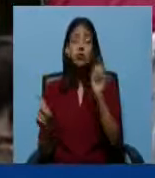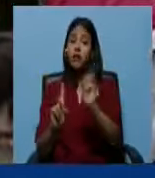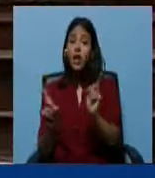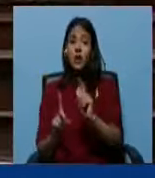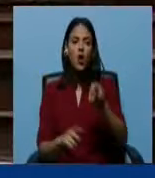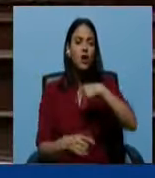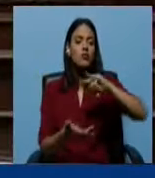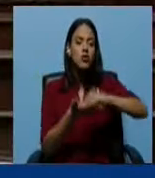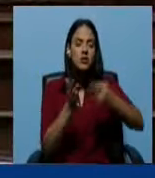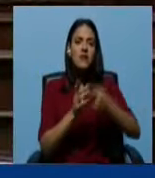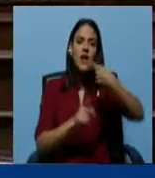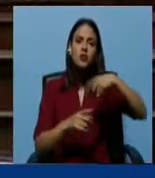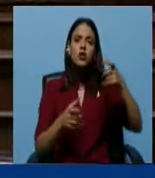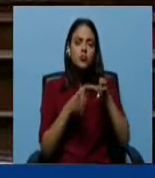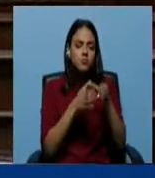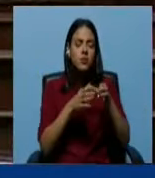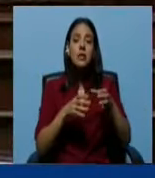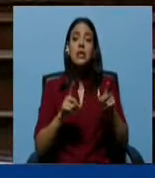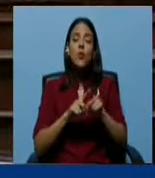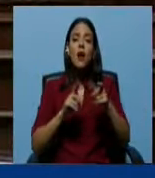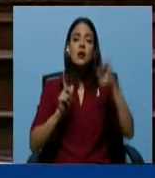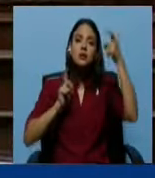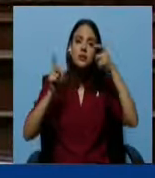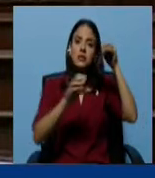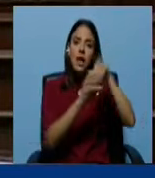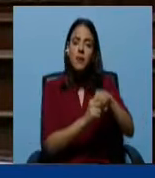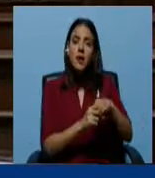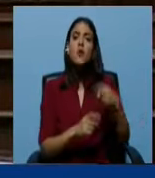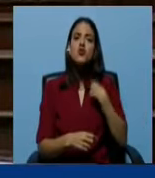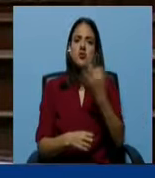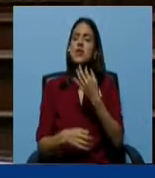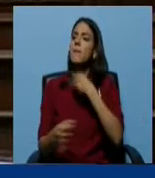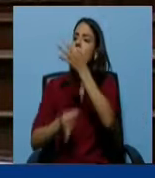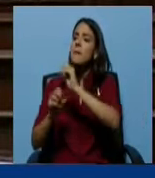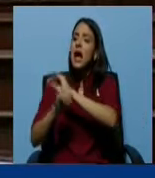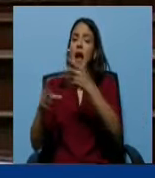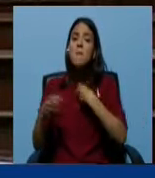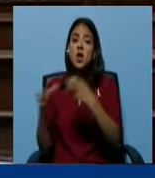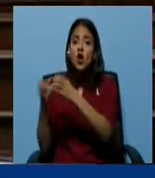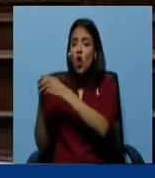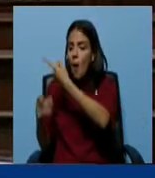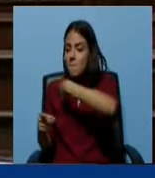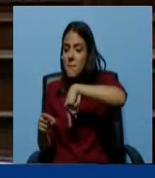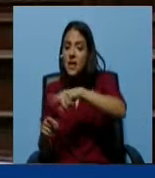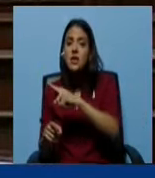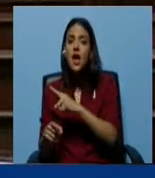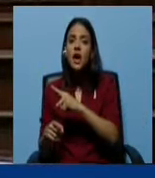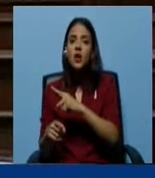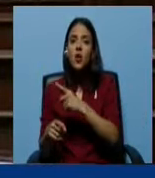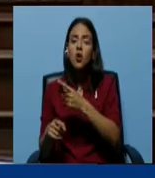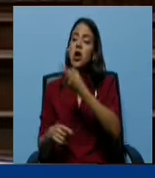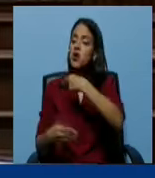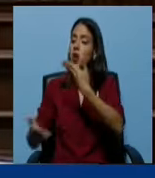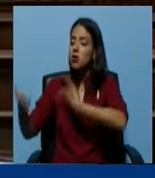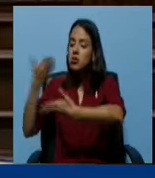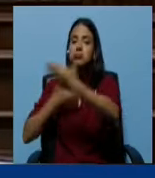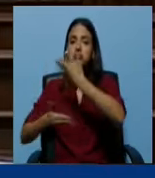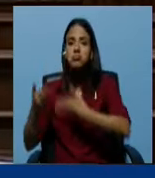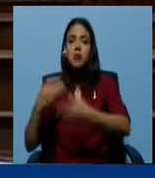dicho a mis camaradas con los cuales crecí, me forjé, me